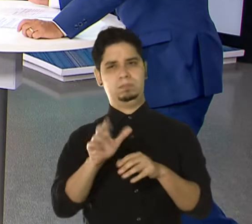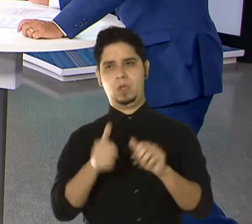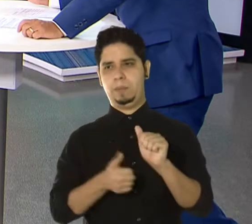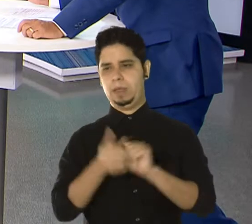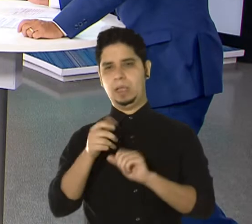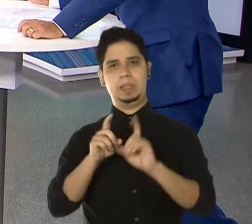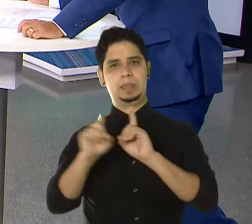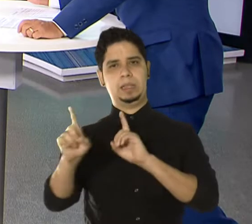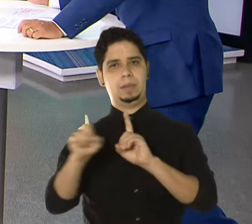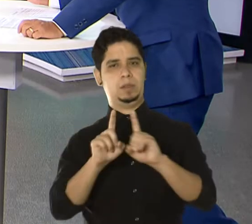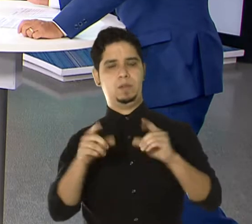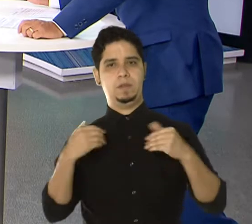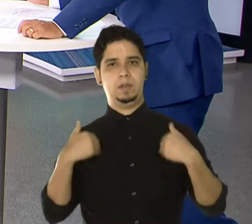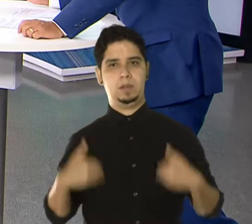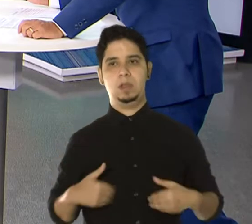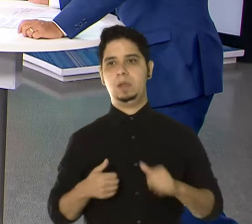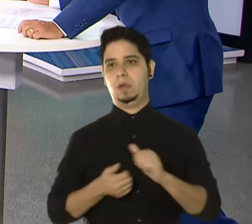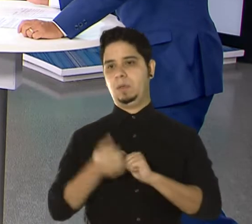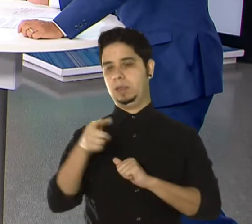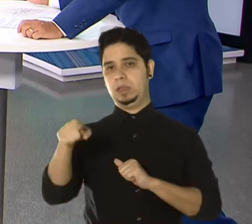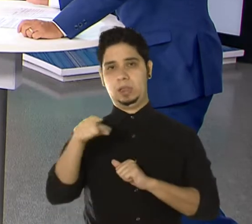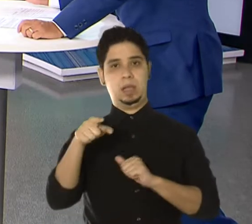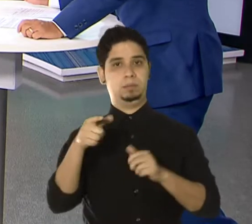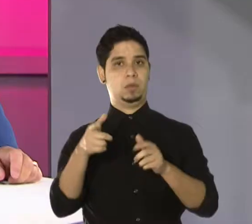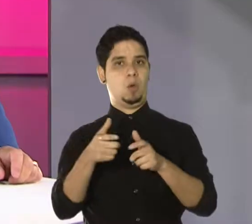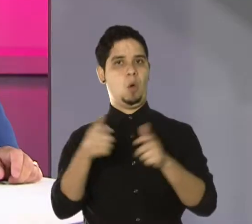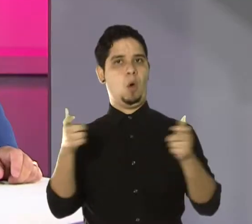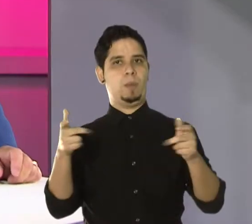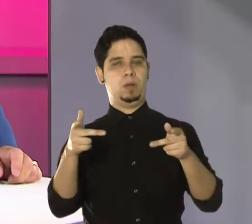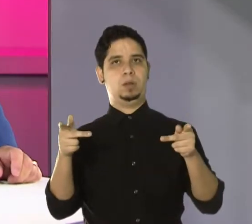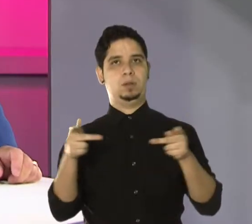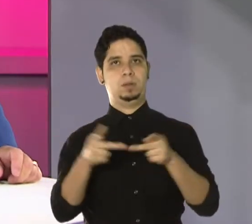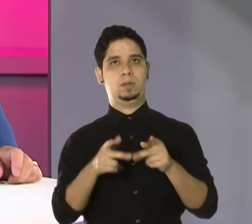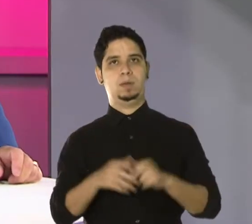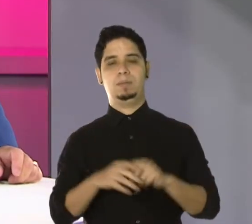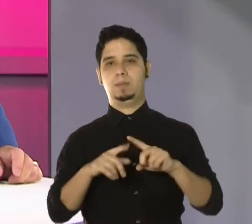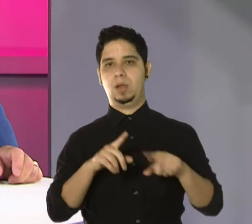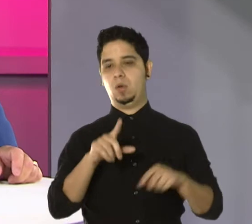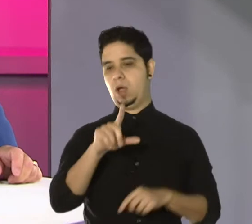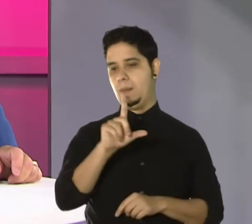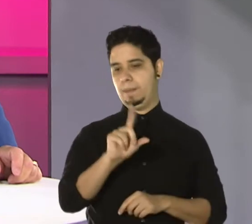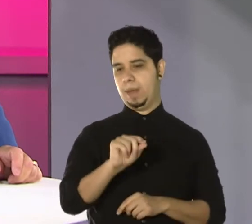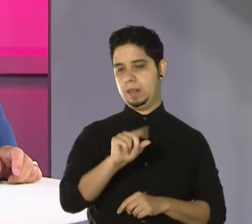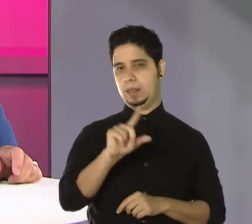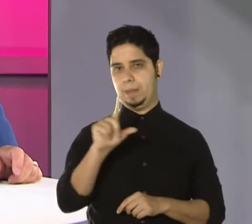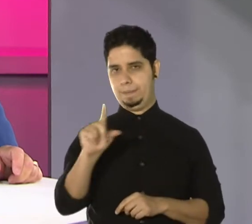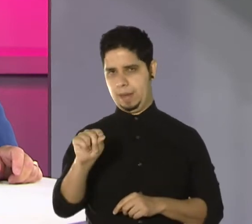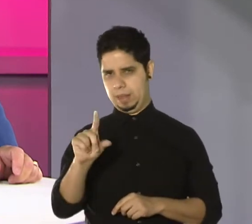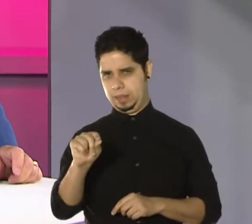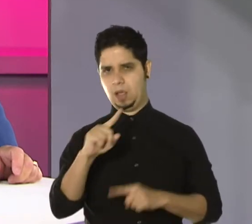la mayoría, y muchos de ellos son al aire libre. Sin embargo, en el año 2020, cuando